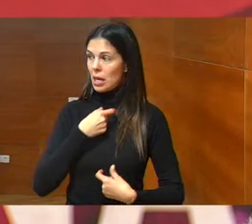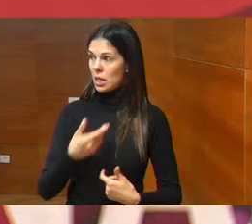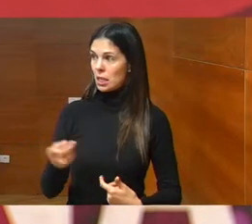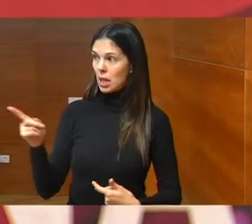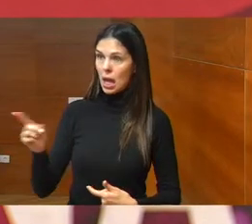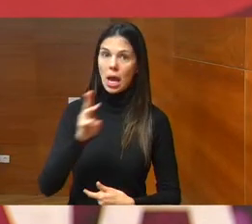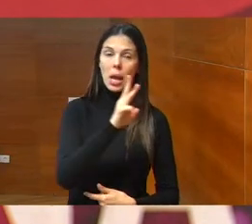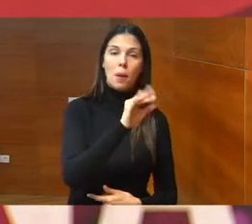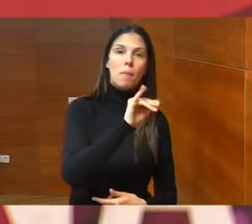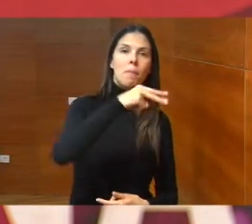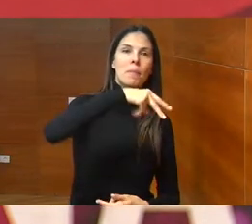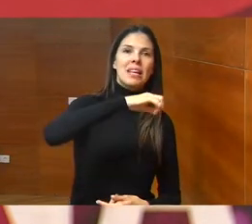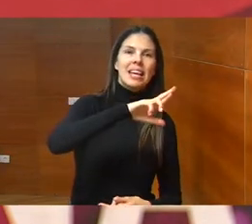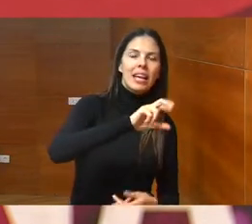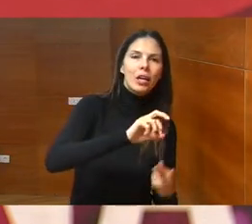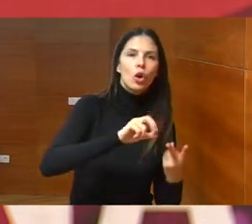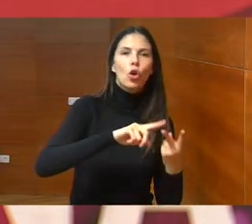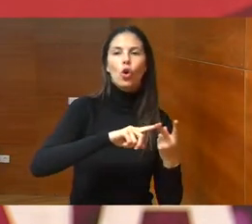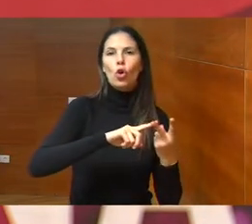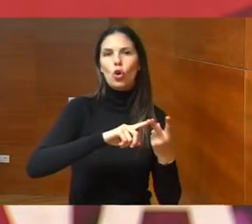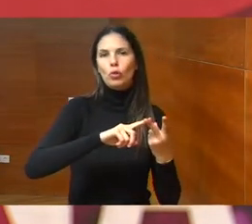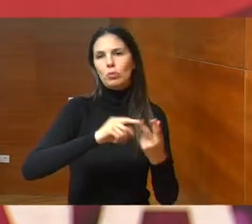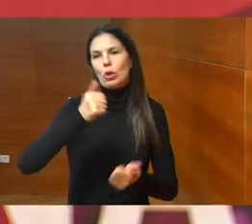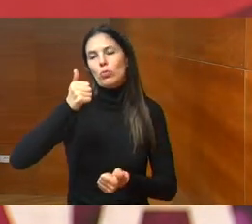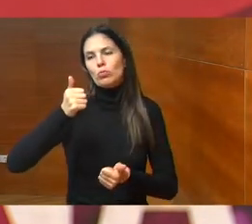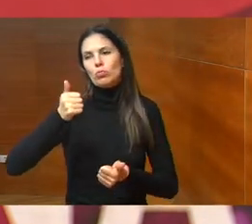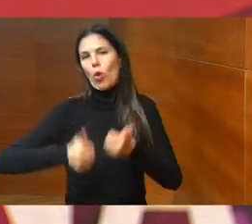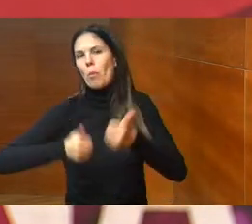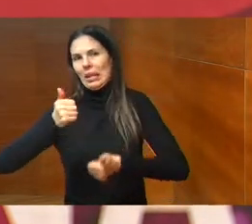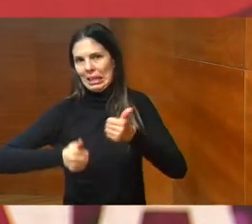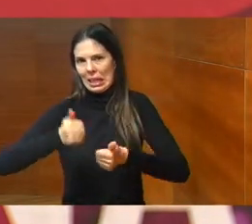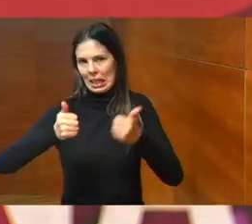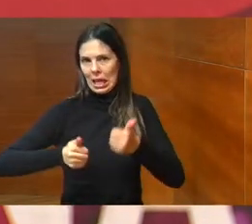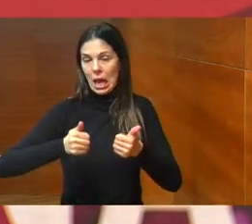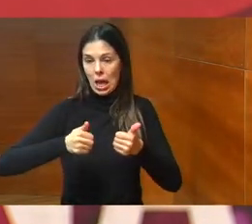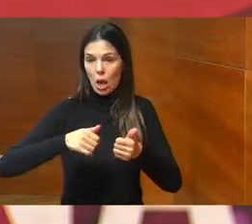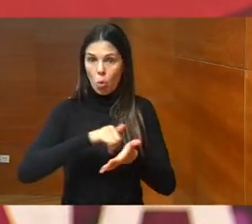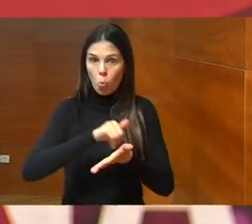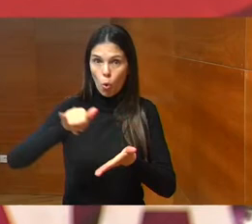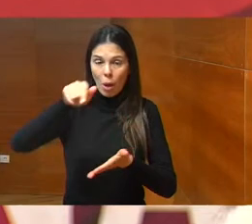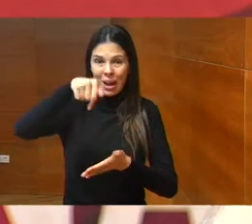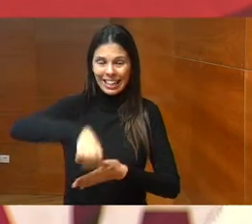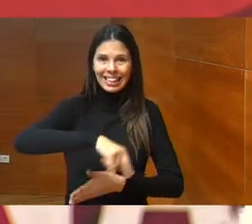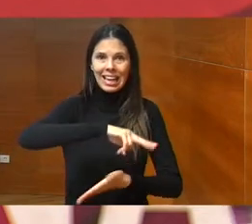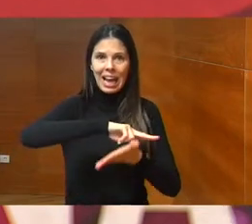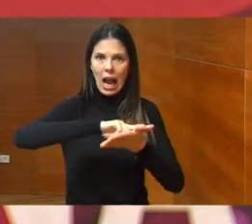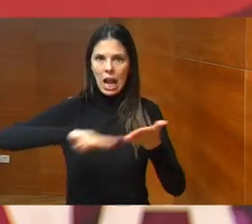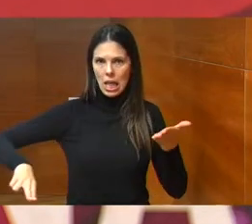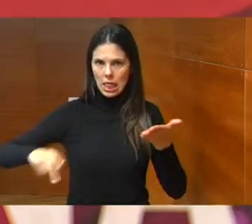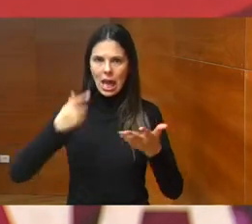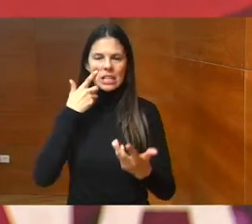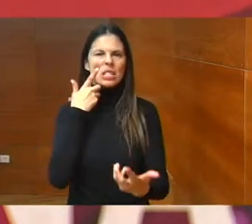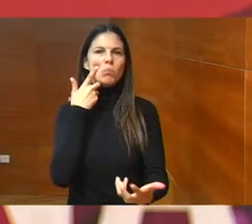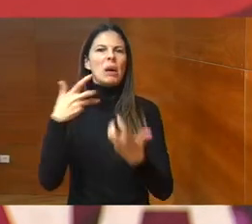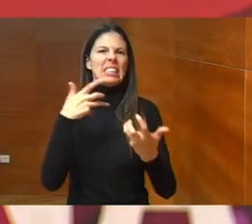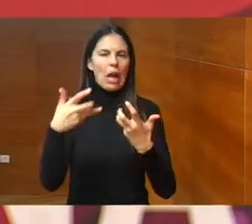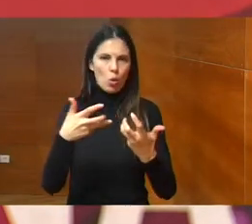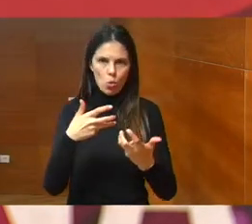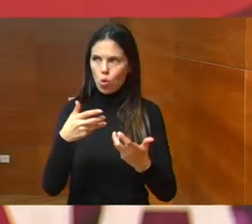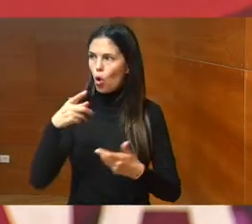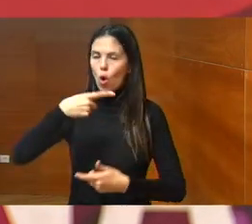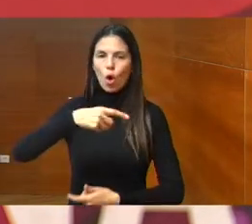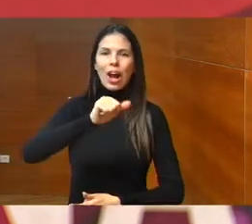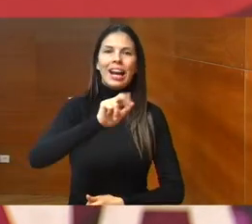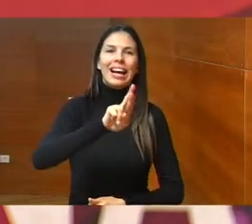piñeiro coetáneos también achichana que voaban en Galicia facen de exhibición pues estaban leos